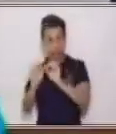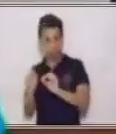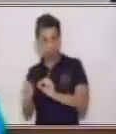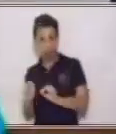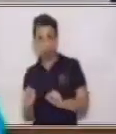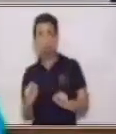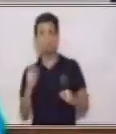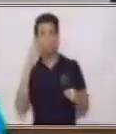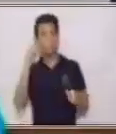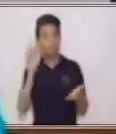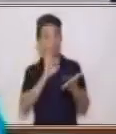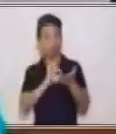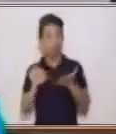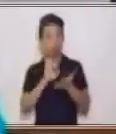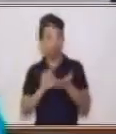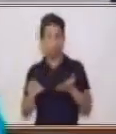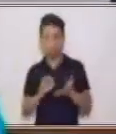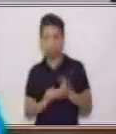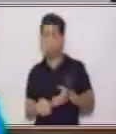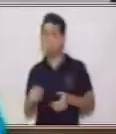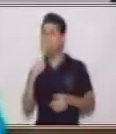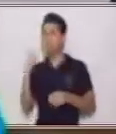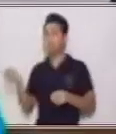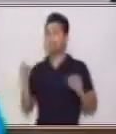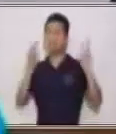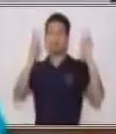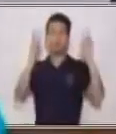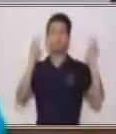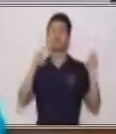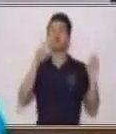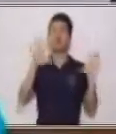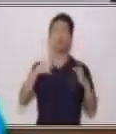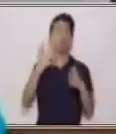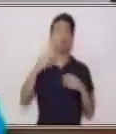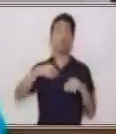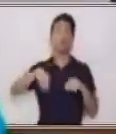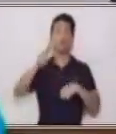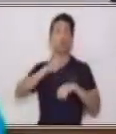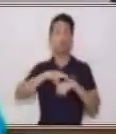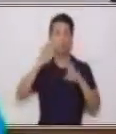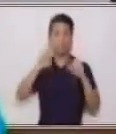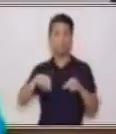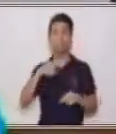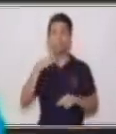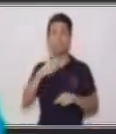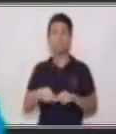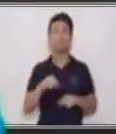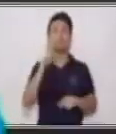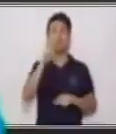Entonces, si vienes y estás usando demasiada muletilla como